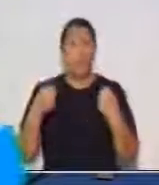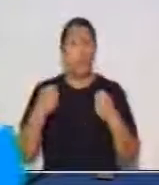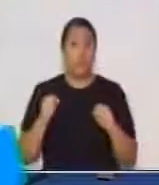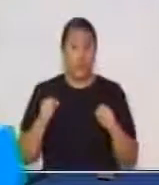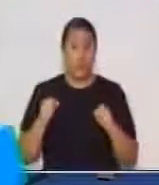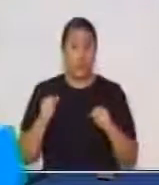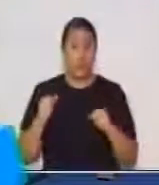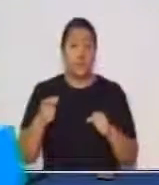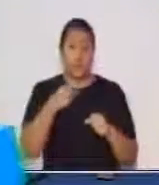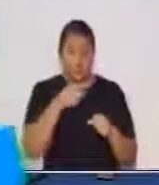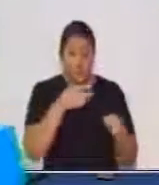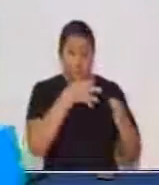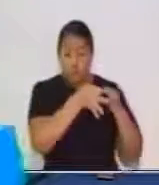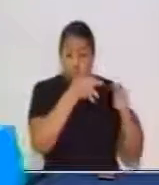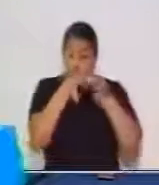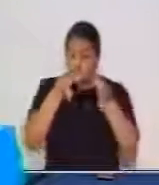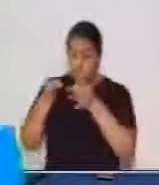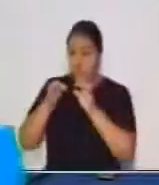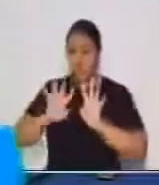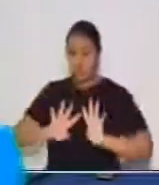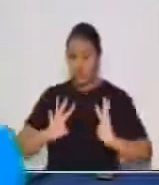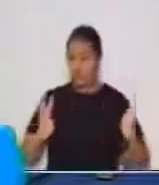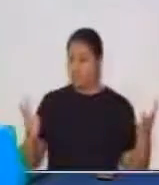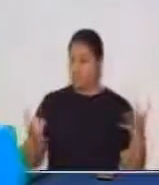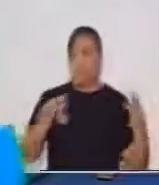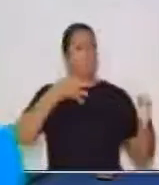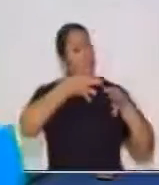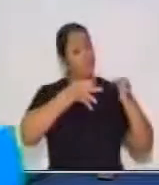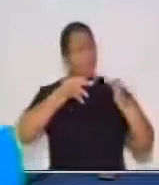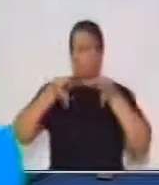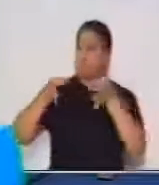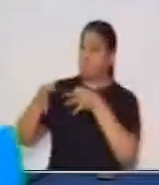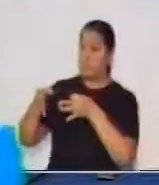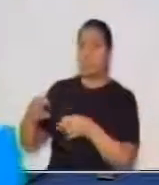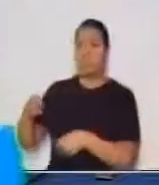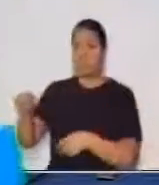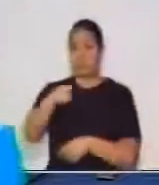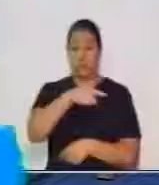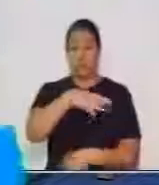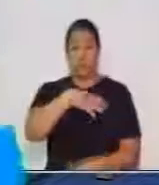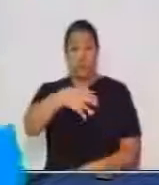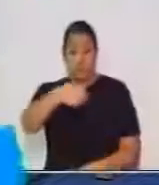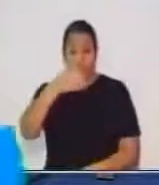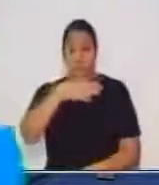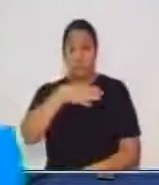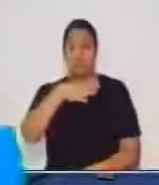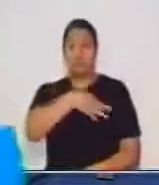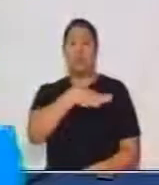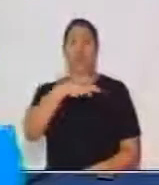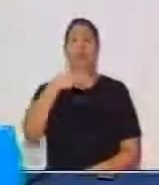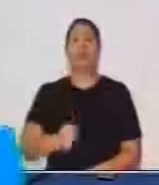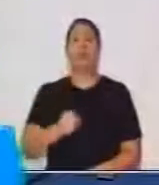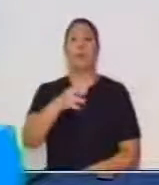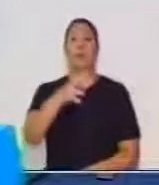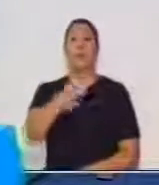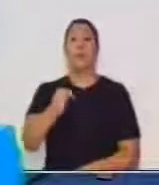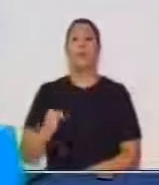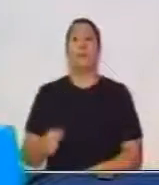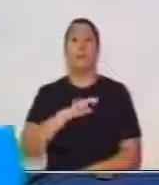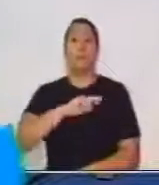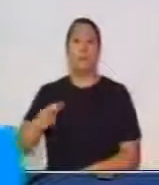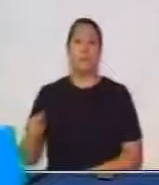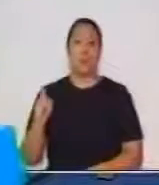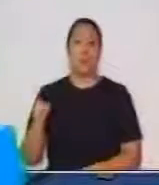mesa redonda, y estos pues están obligados a seguir las reglas a guardar el respeto adecuado,